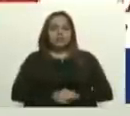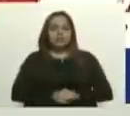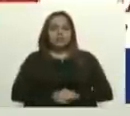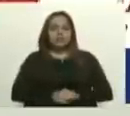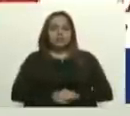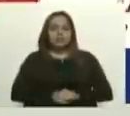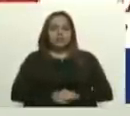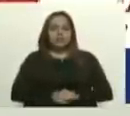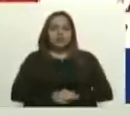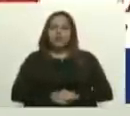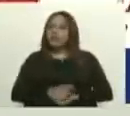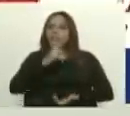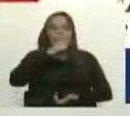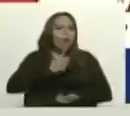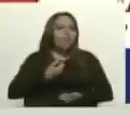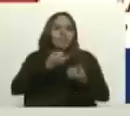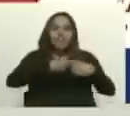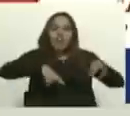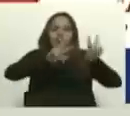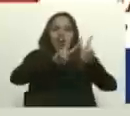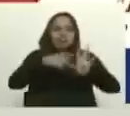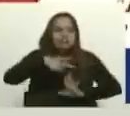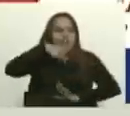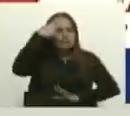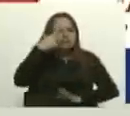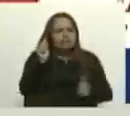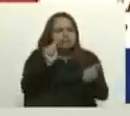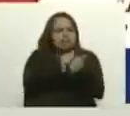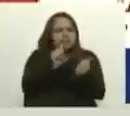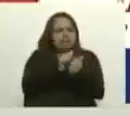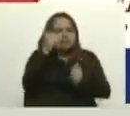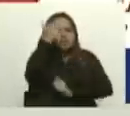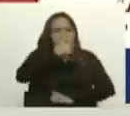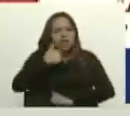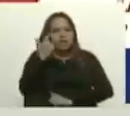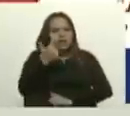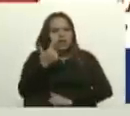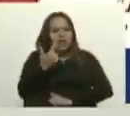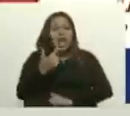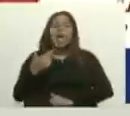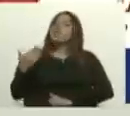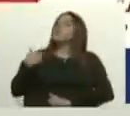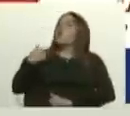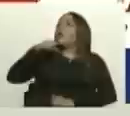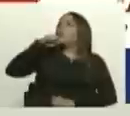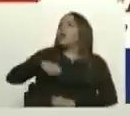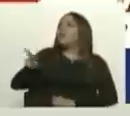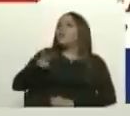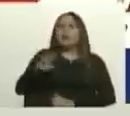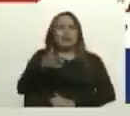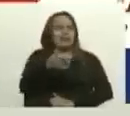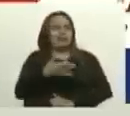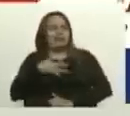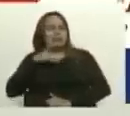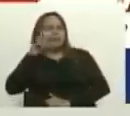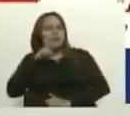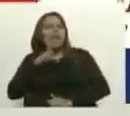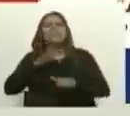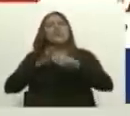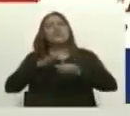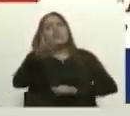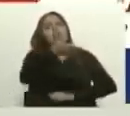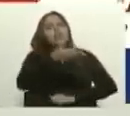Indigna que se hagan llamar venezolanos. ¿Y dónde están ellos, pues?